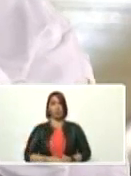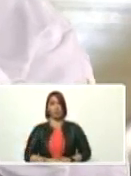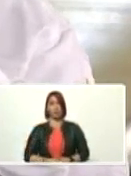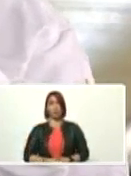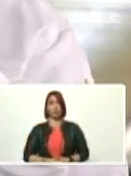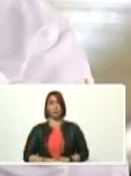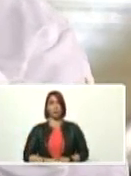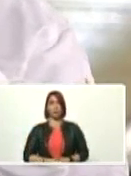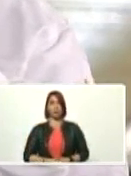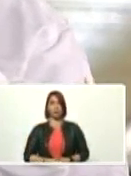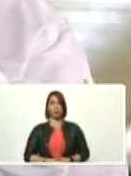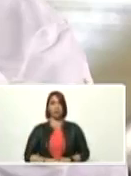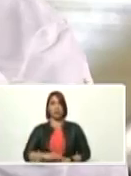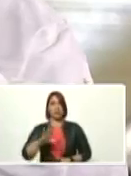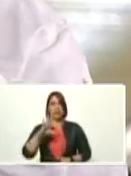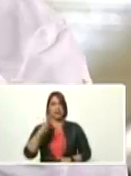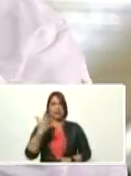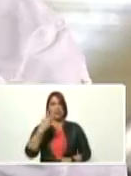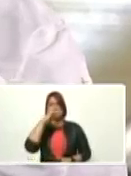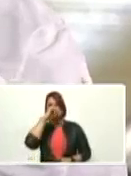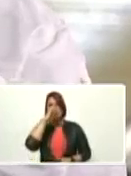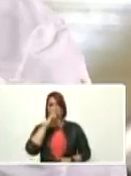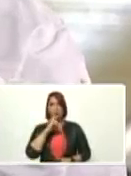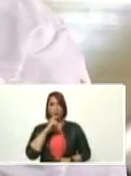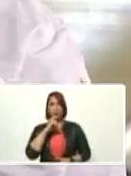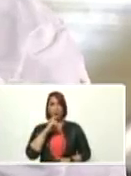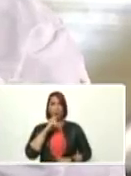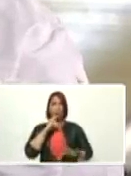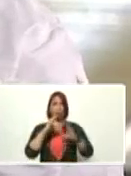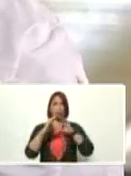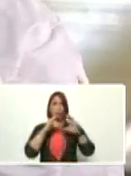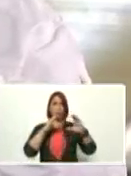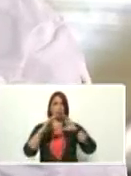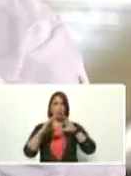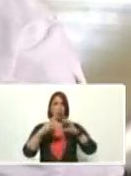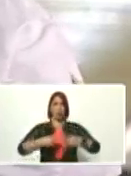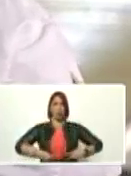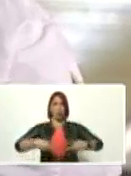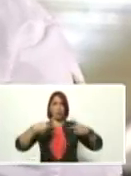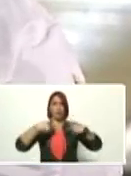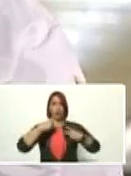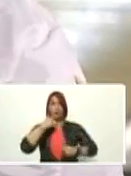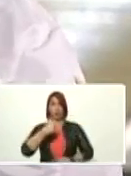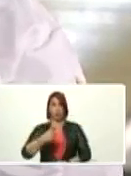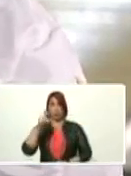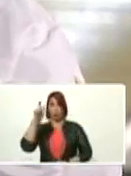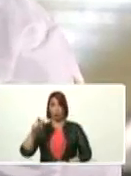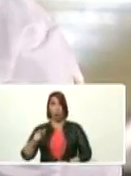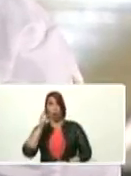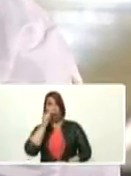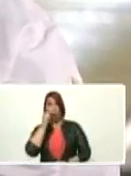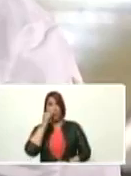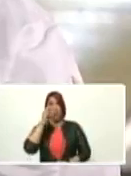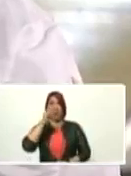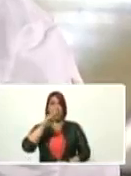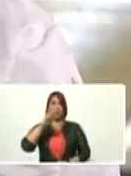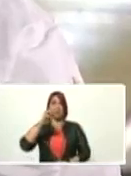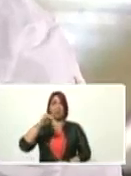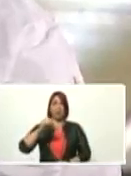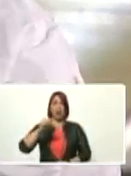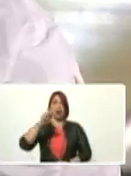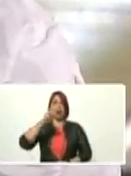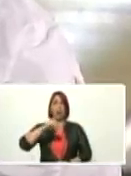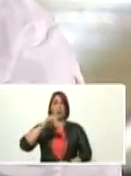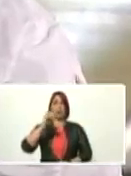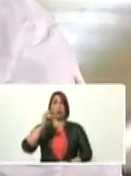son la quinta edad comunicacional de la humanidad. Dice Ramonet, Luis Brito, yo no sé si tú estás de